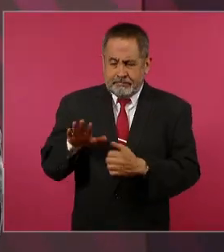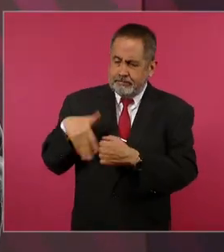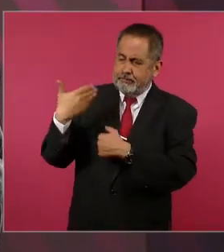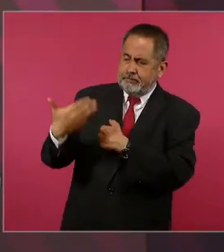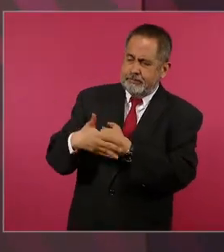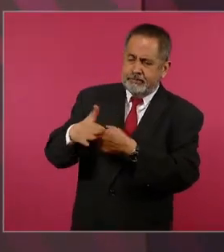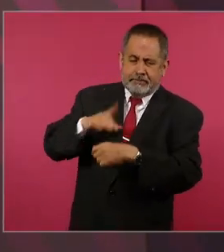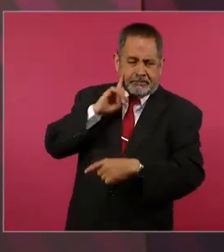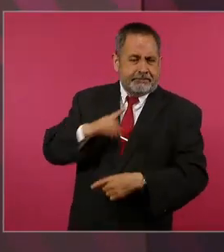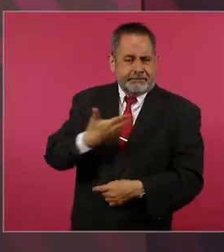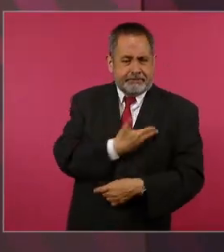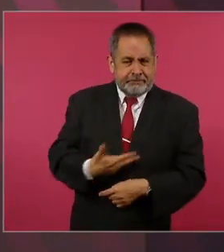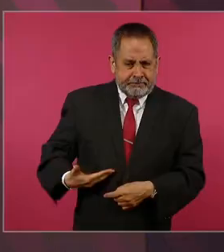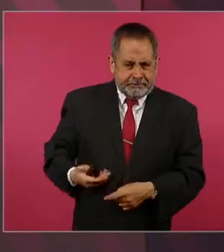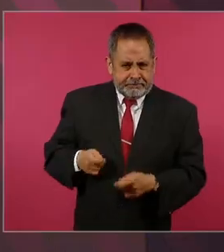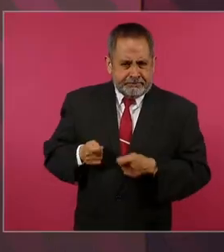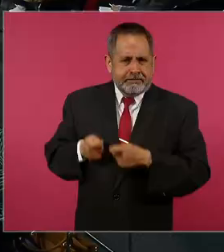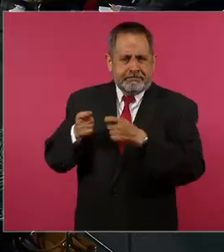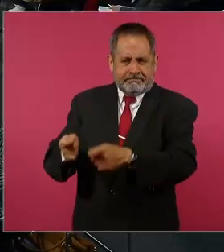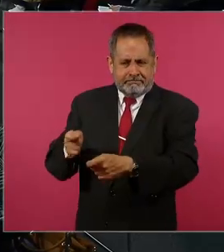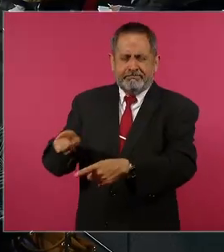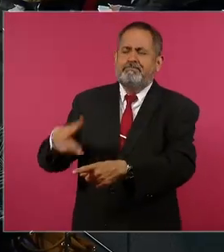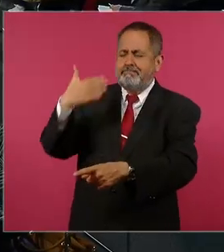próxima presidenta de México.